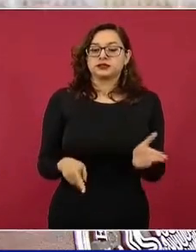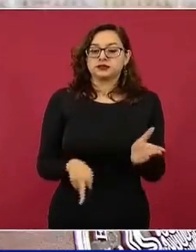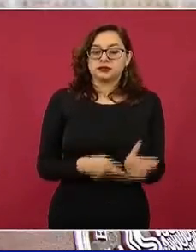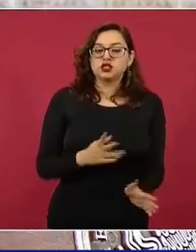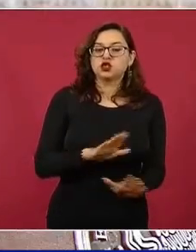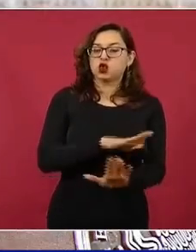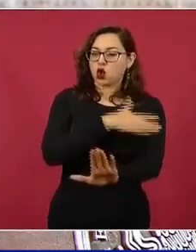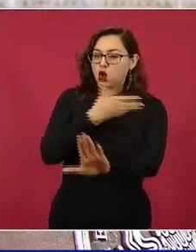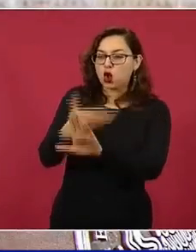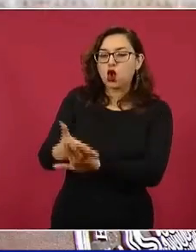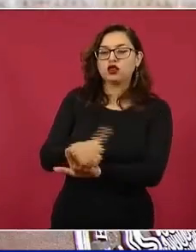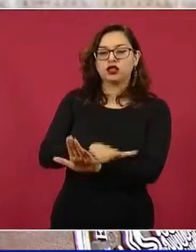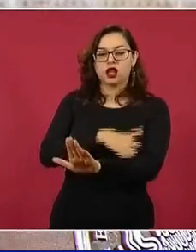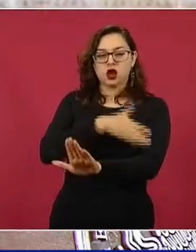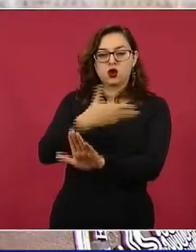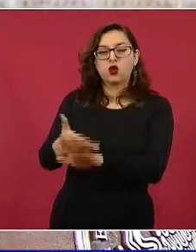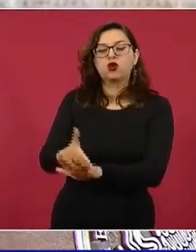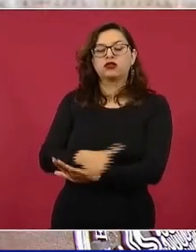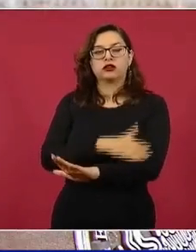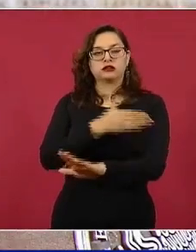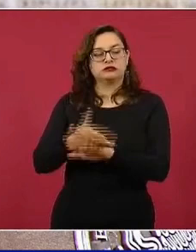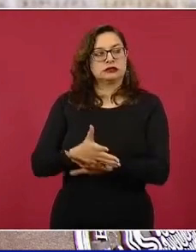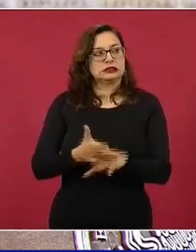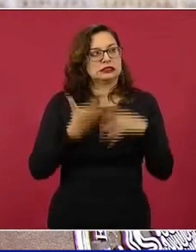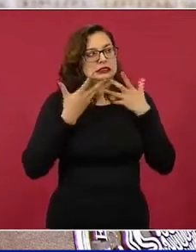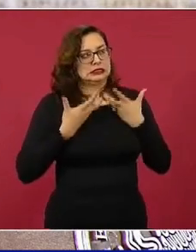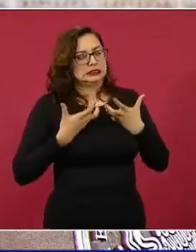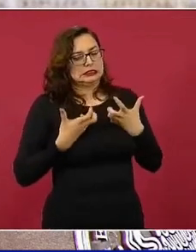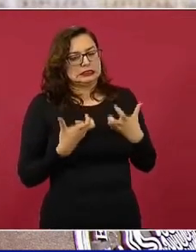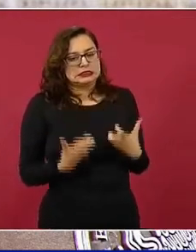terrorismo sindical en contra de los trabajadores,